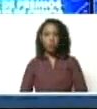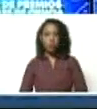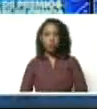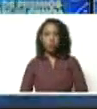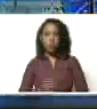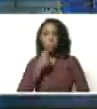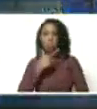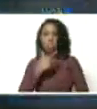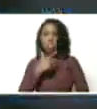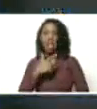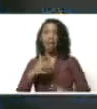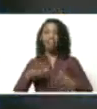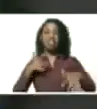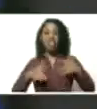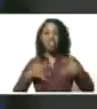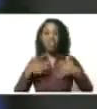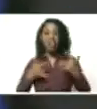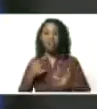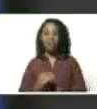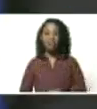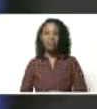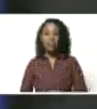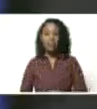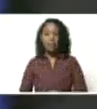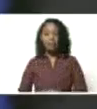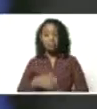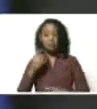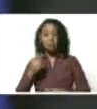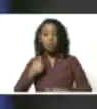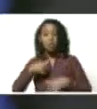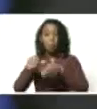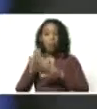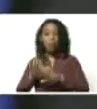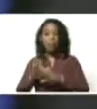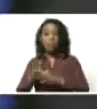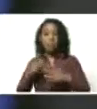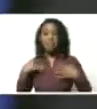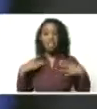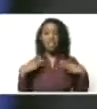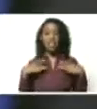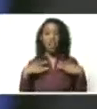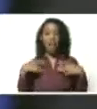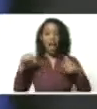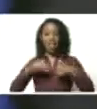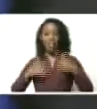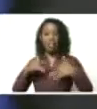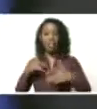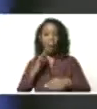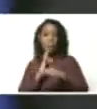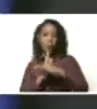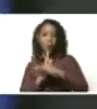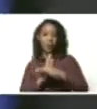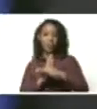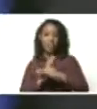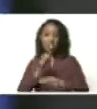acto de verdad valía la pena suspender mis ocasiones para venir a este acto la pegamos cilia